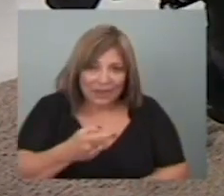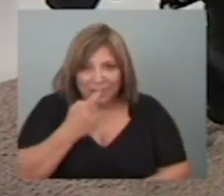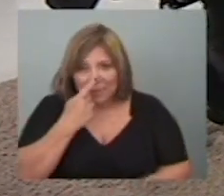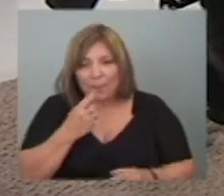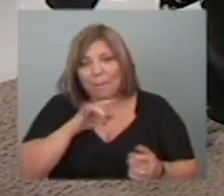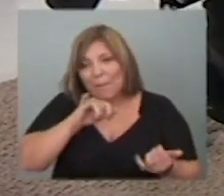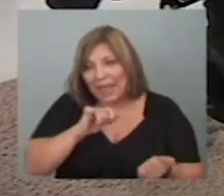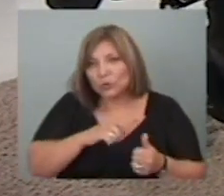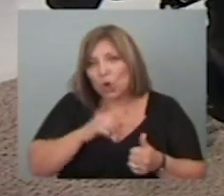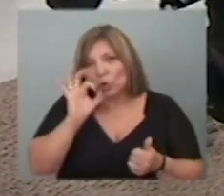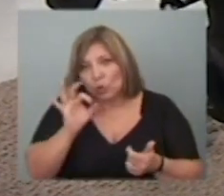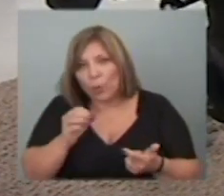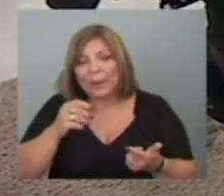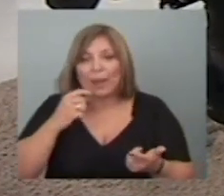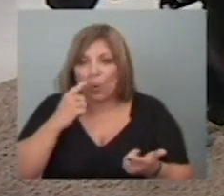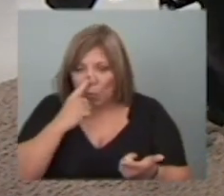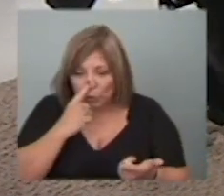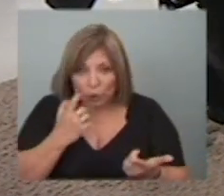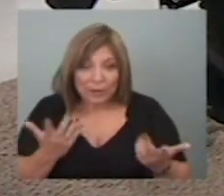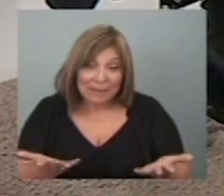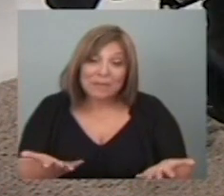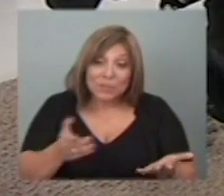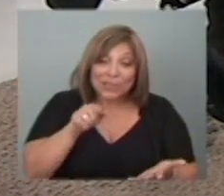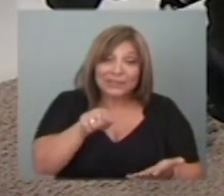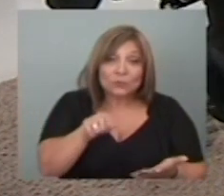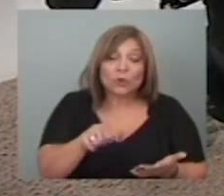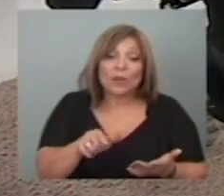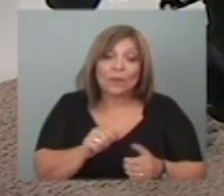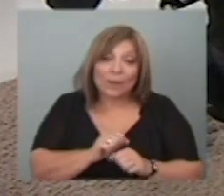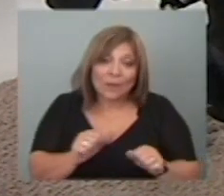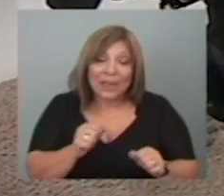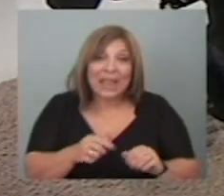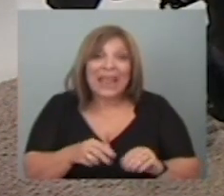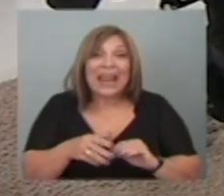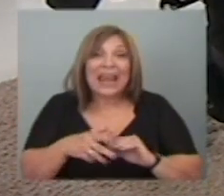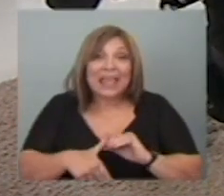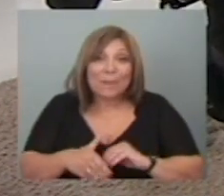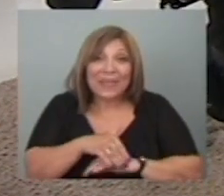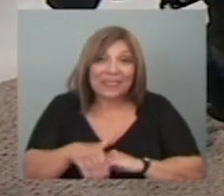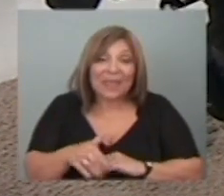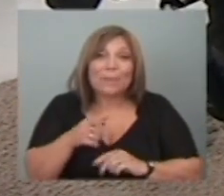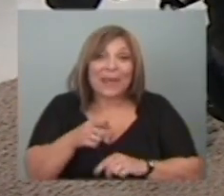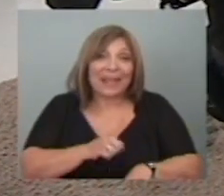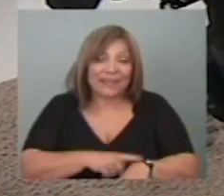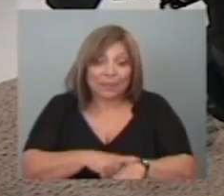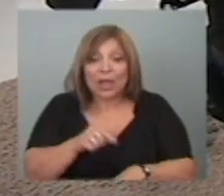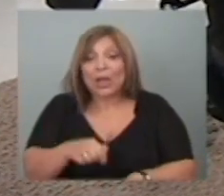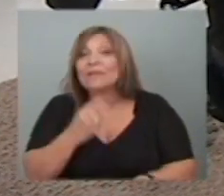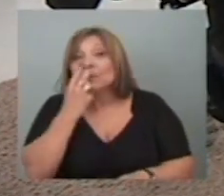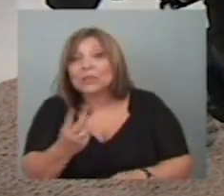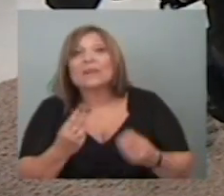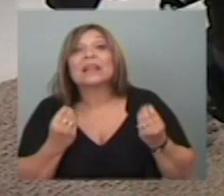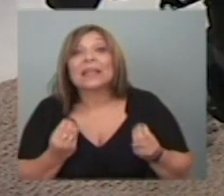ciclo, mayo, octubre y junio. Por eso, entonces creo que hay una limitación hasta con los tiempos, ¿no? Bueno, vamos a ver entonces qué es lo